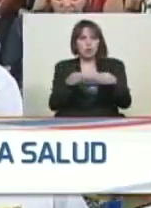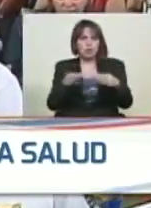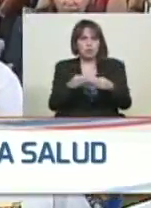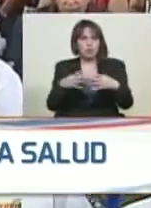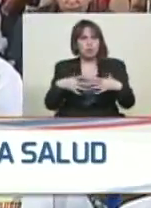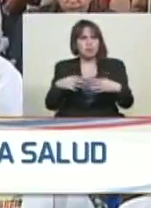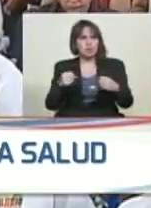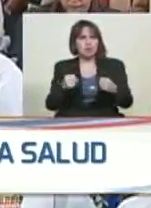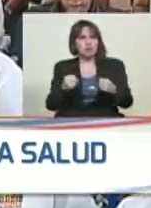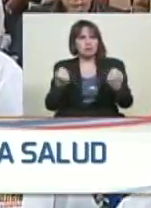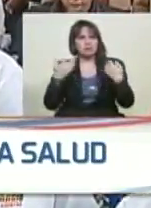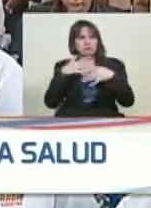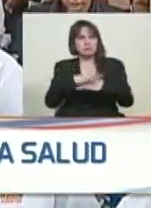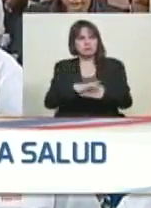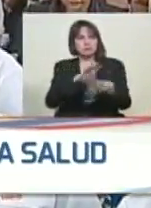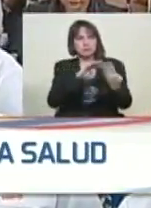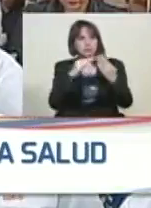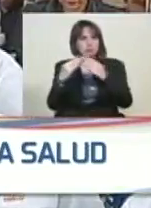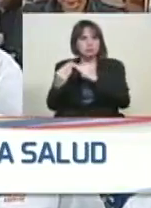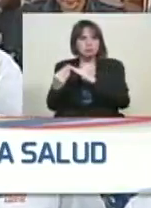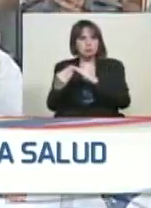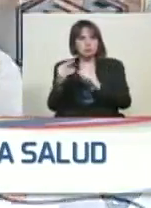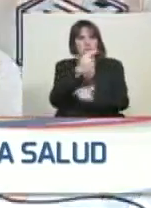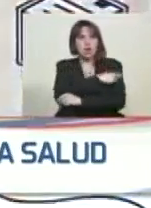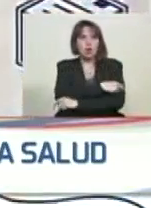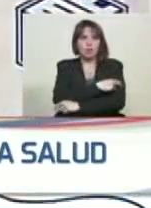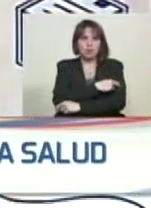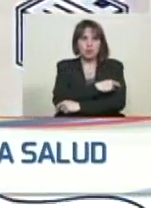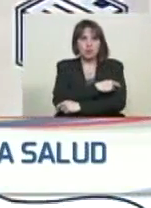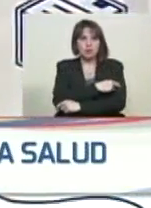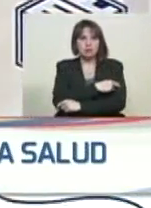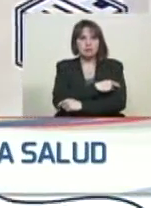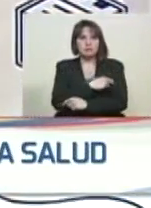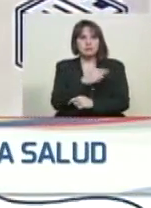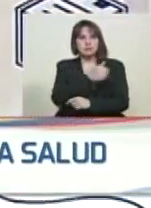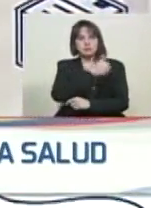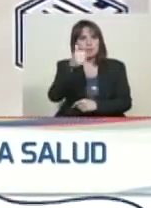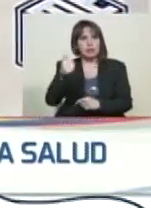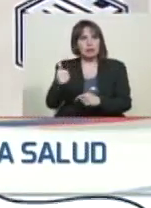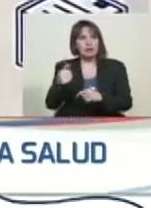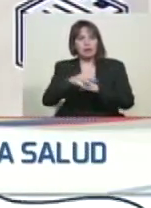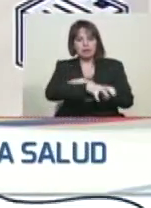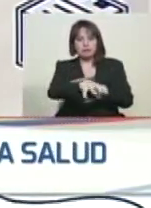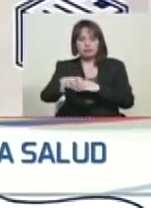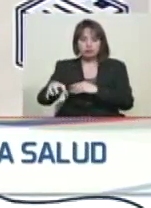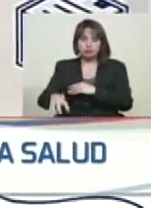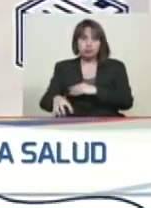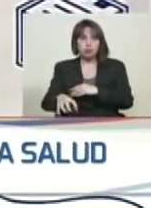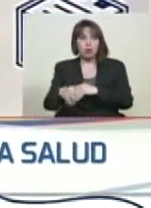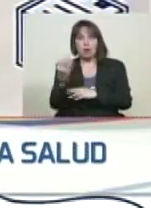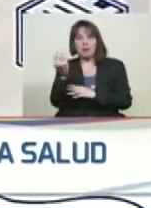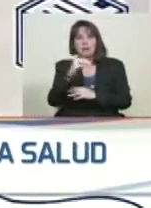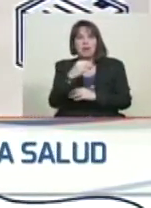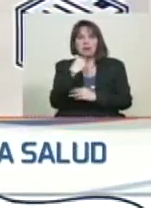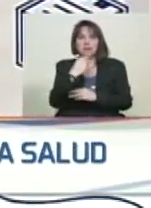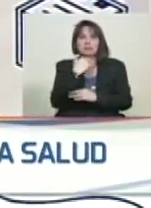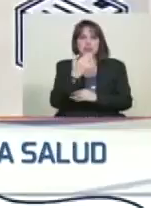cada una de las áreas de salud integral comunitaria, en los hospitales, en cada entidad federal. En total estimamos más de